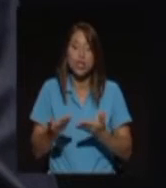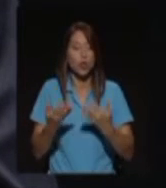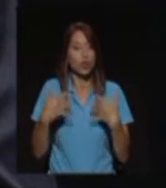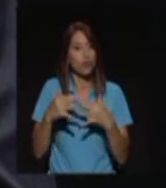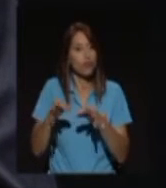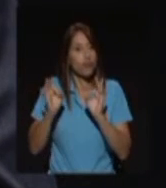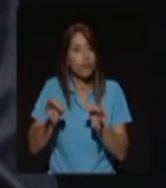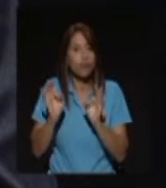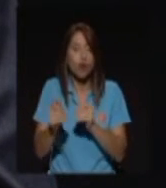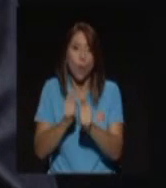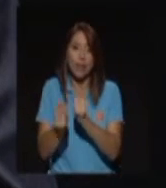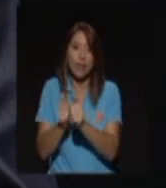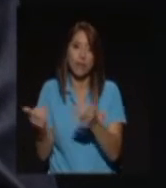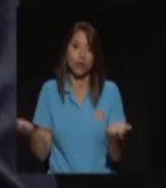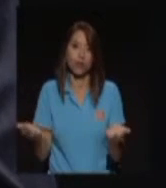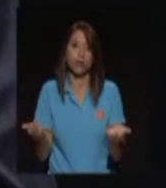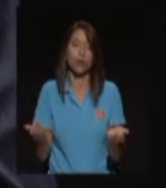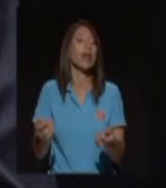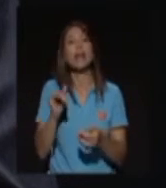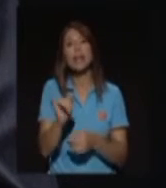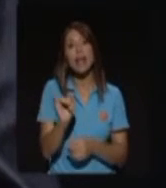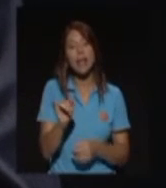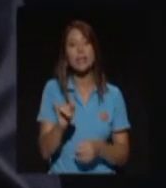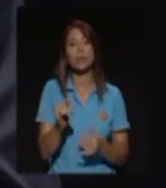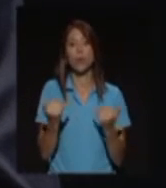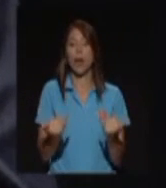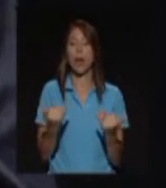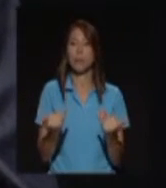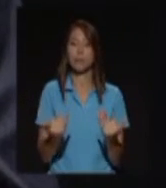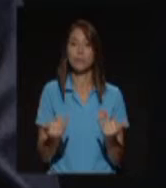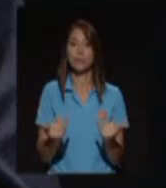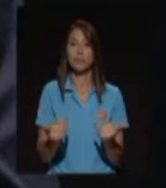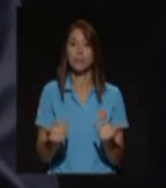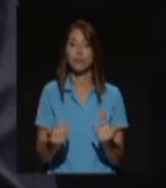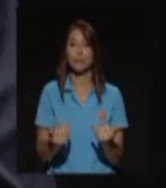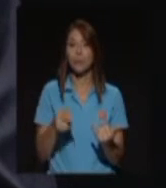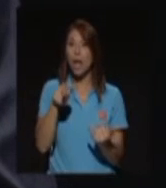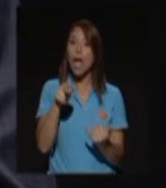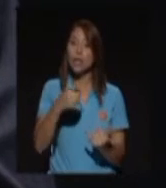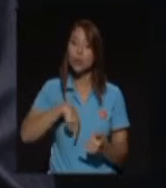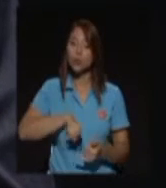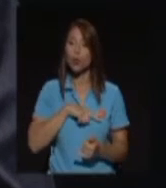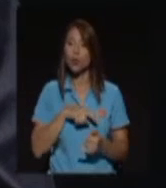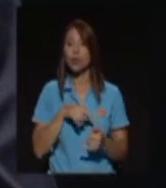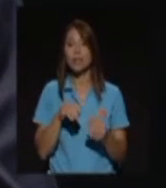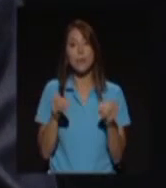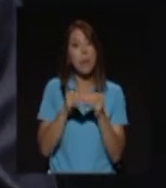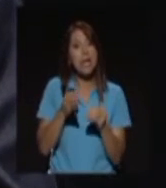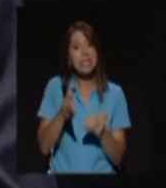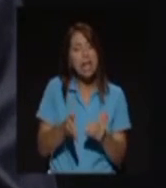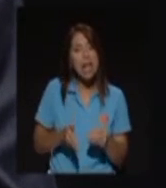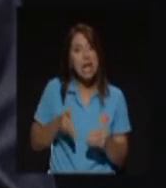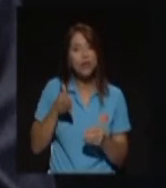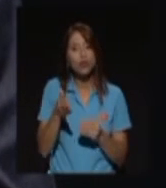debidamente competitivos. Bueno, y en eso estriba. Ahí nos hemos quedado un poco más lerdos,